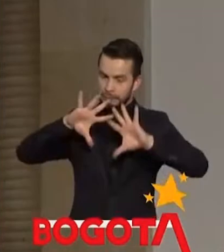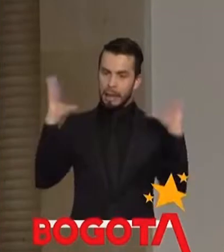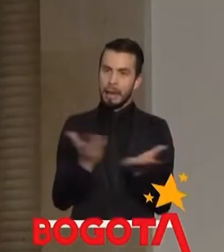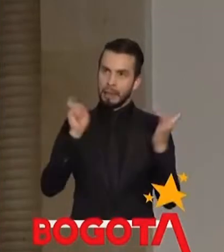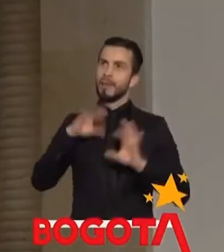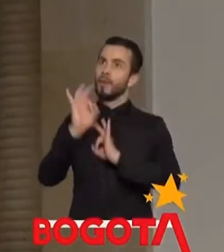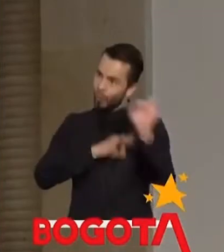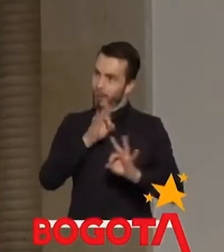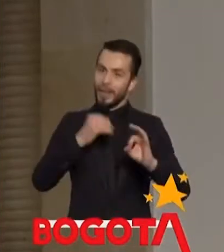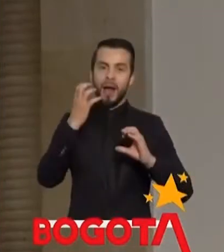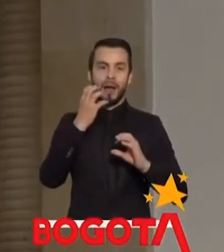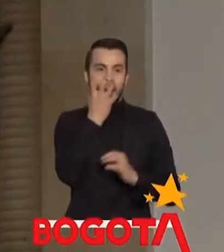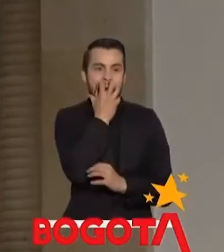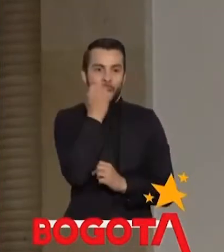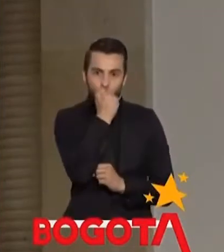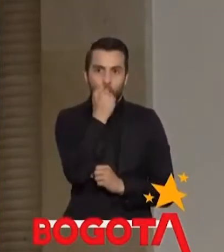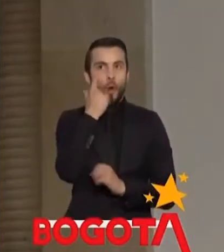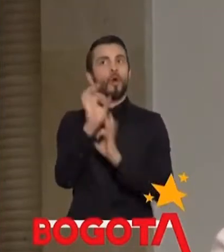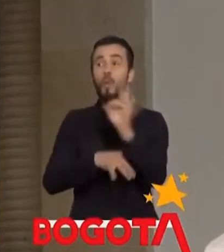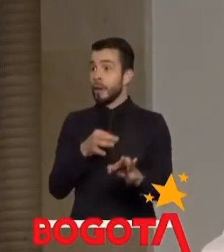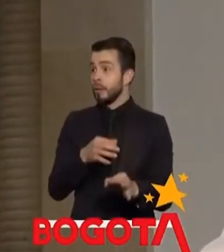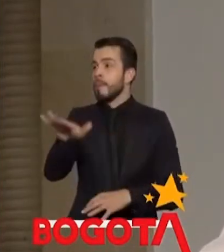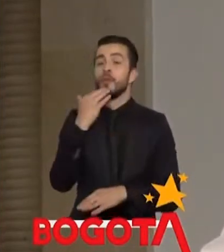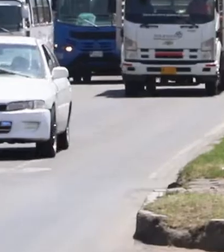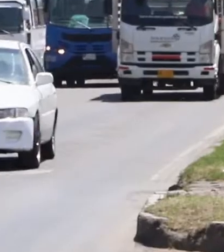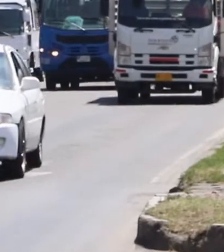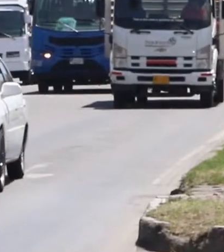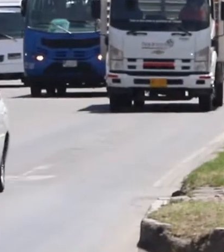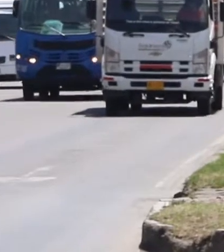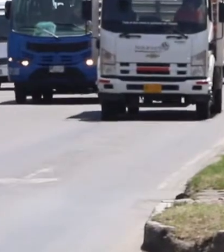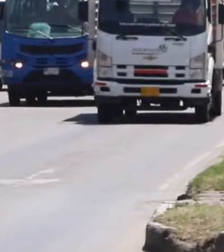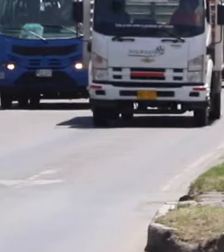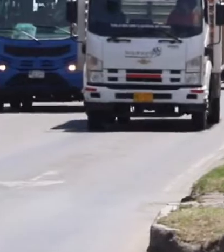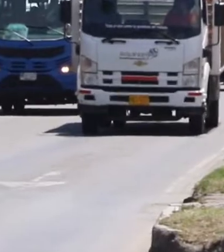de carga, que son los más viejos y más contaminantes, hay que hacerlo.